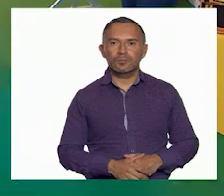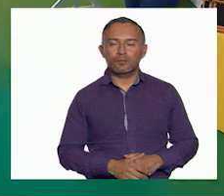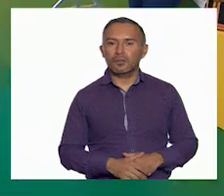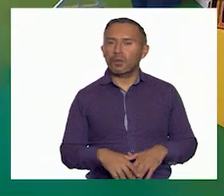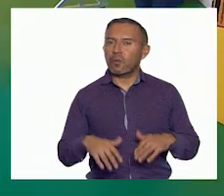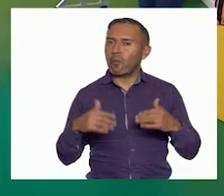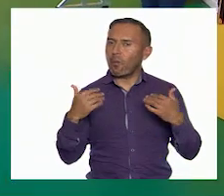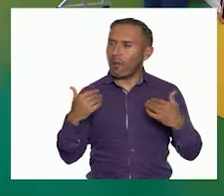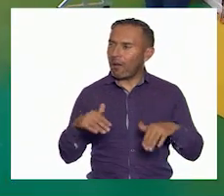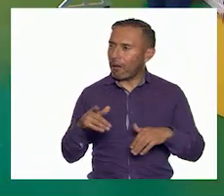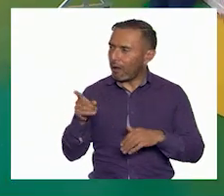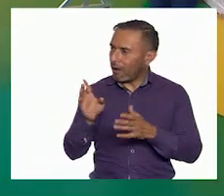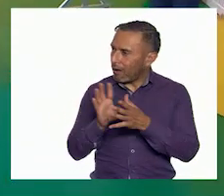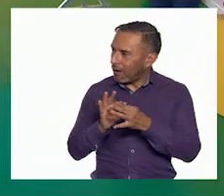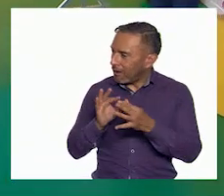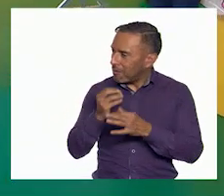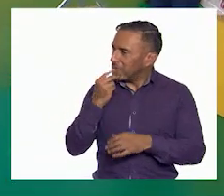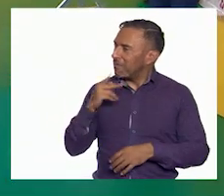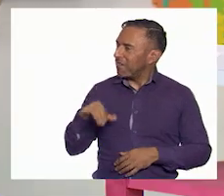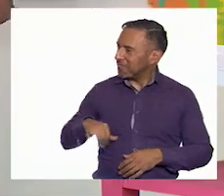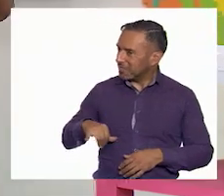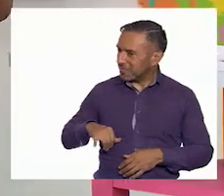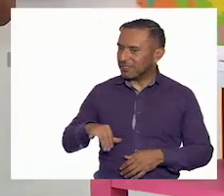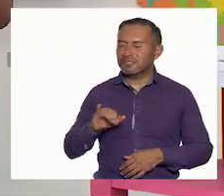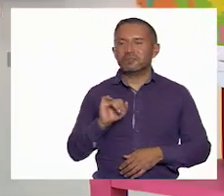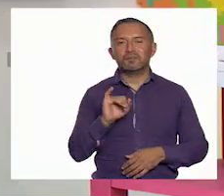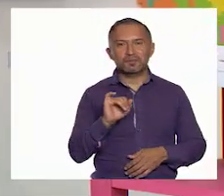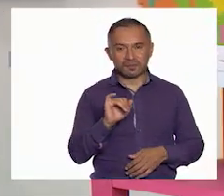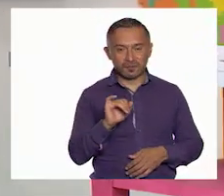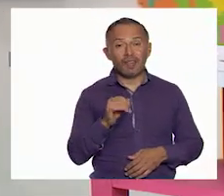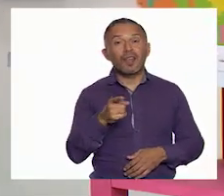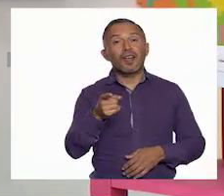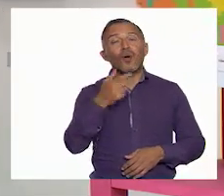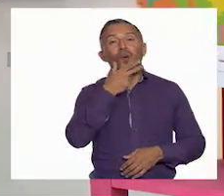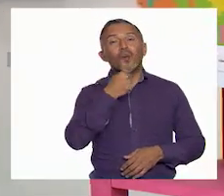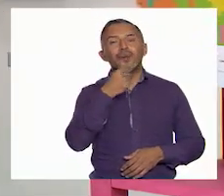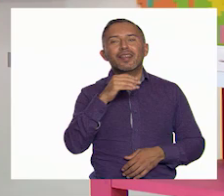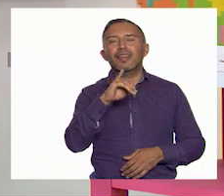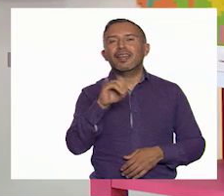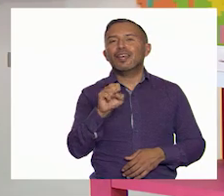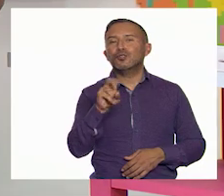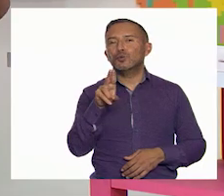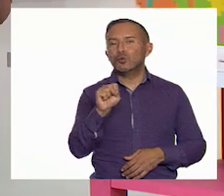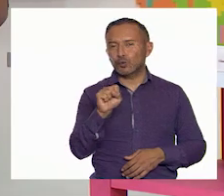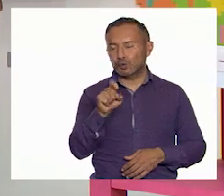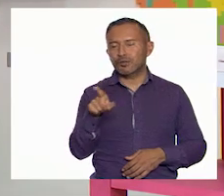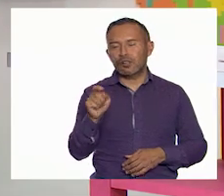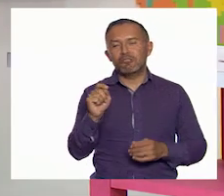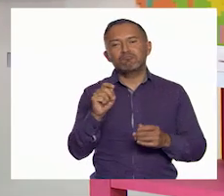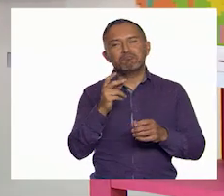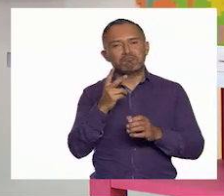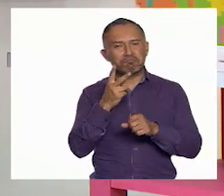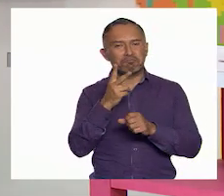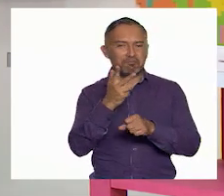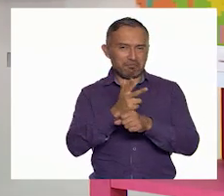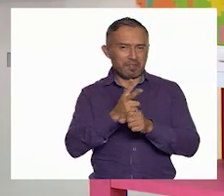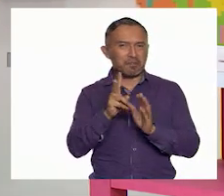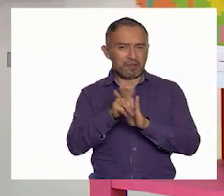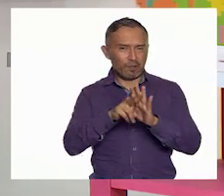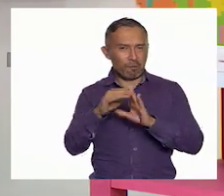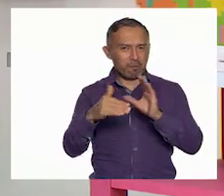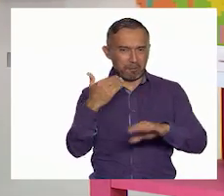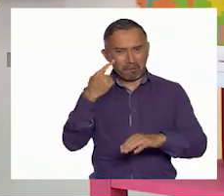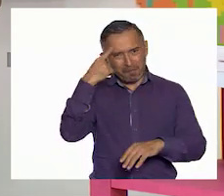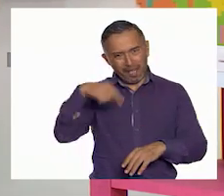¡Guau! ¡Qué interesante! Así es, Pili. Muchas gracias al Señor Jesús que nos comparte esta cápsula para todas las niñas